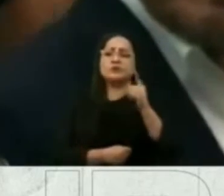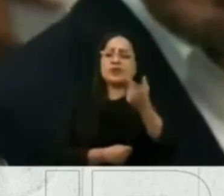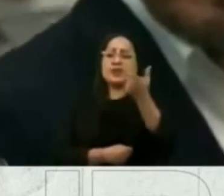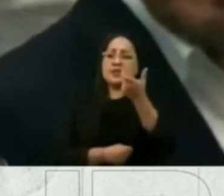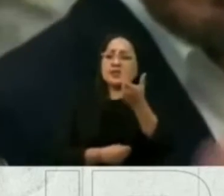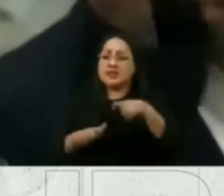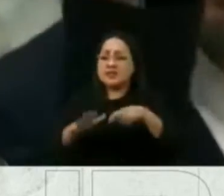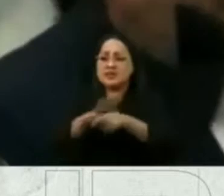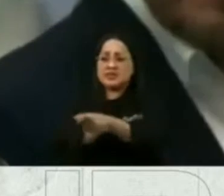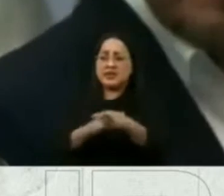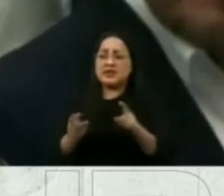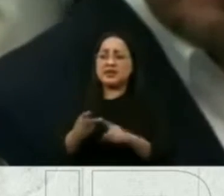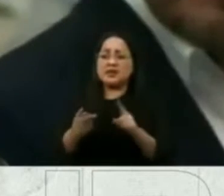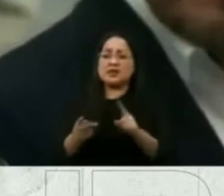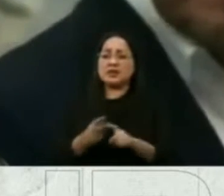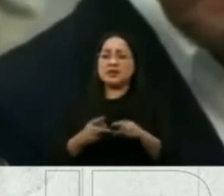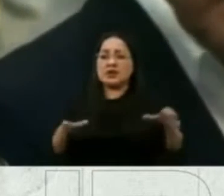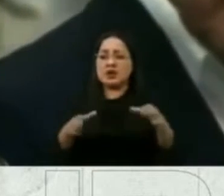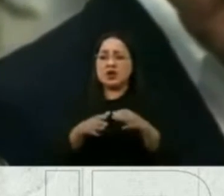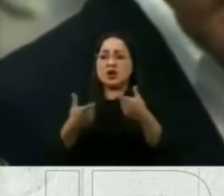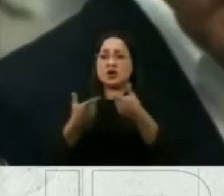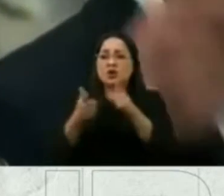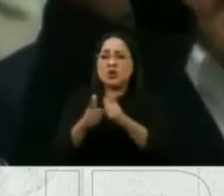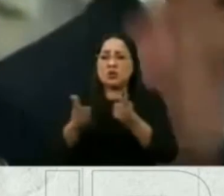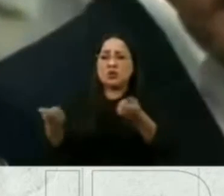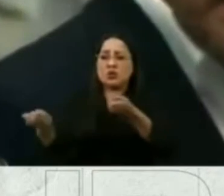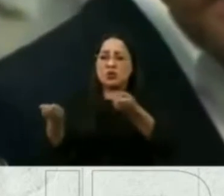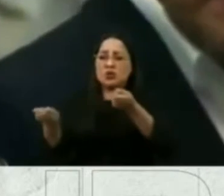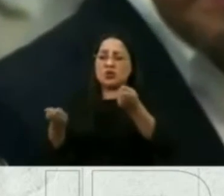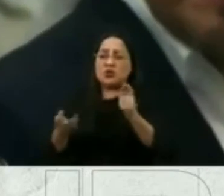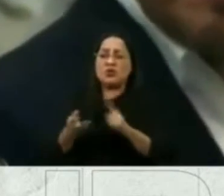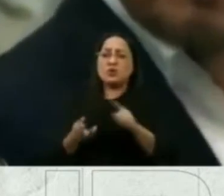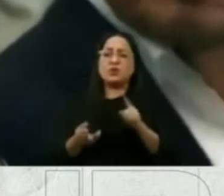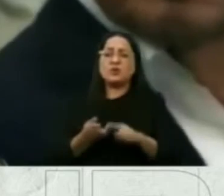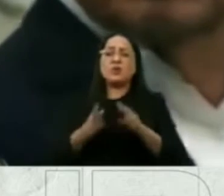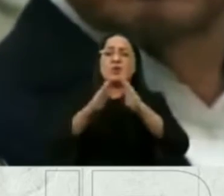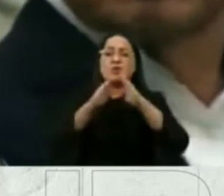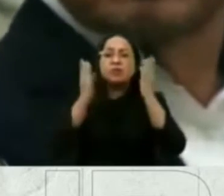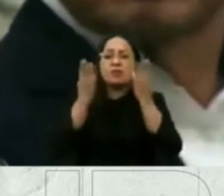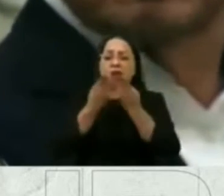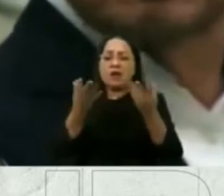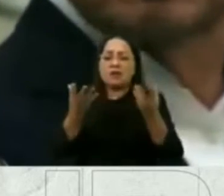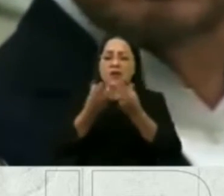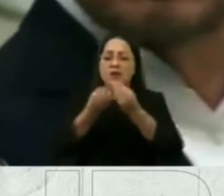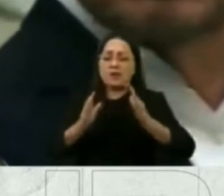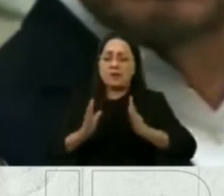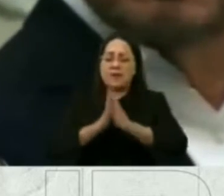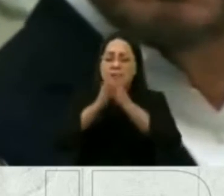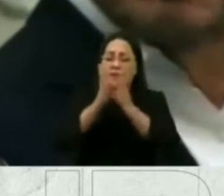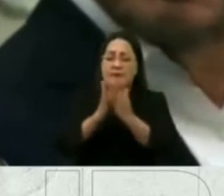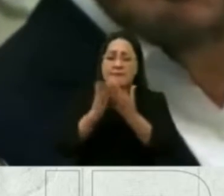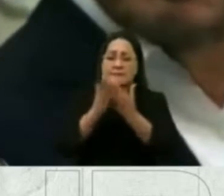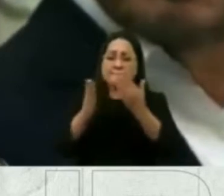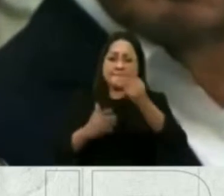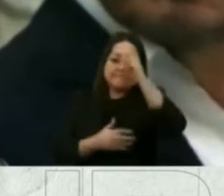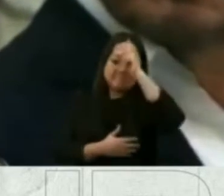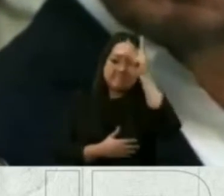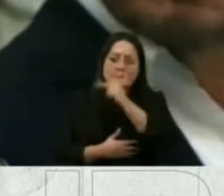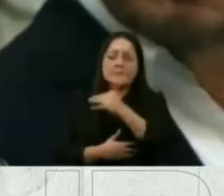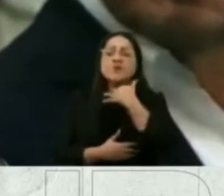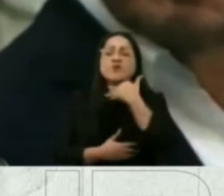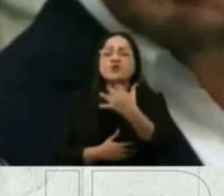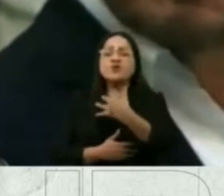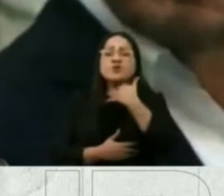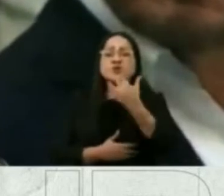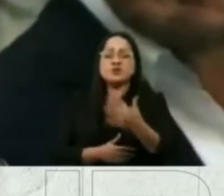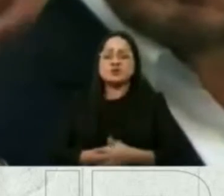dinero, los poderes fácticos, la delincuencia organizada y no se diga la corrupción. Por